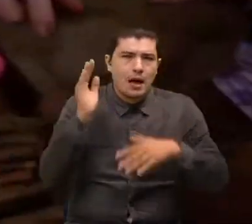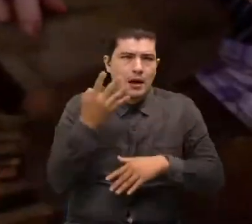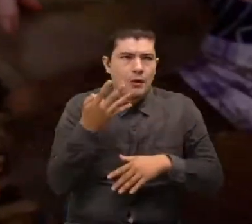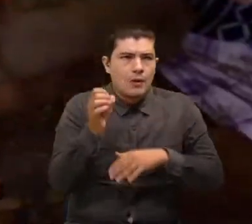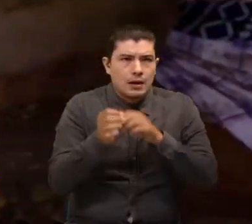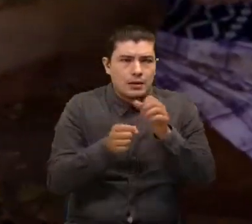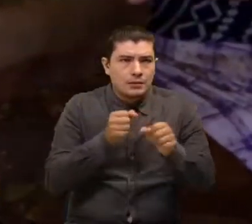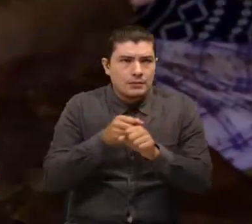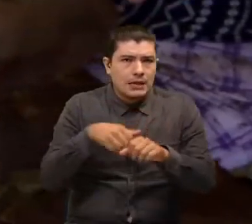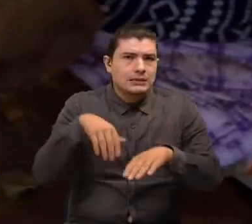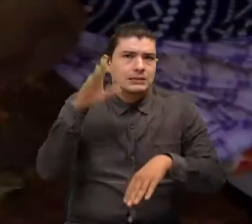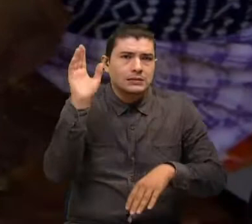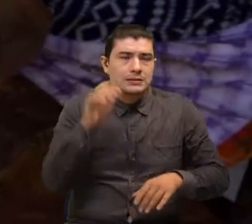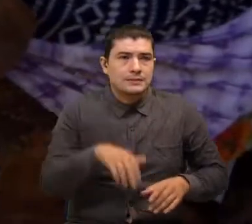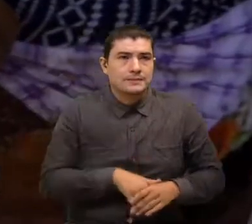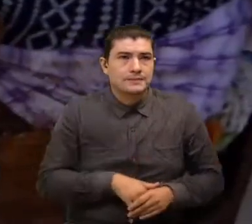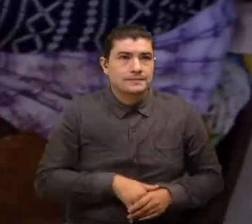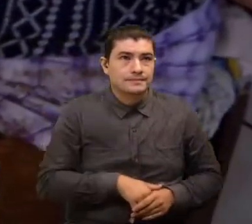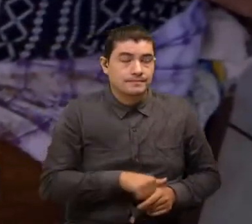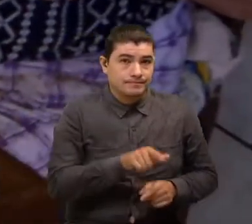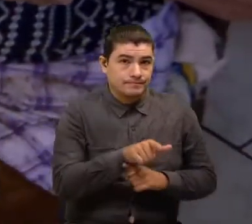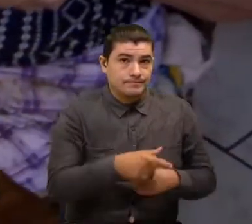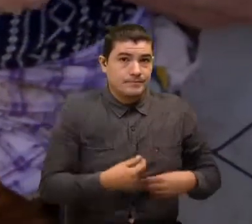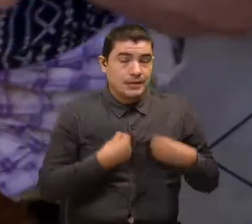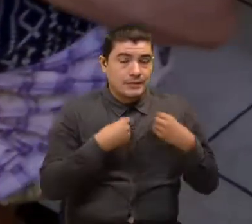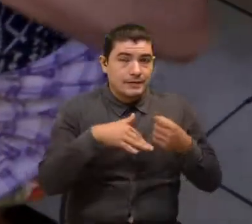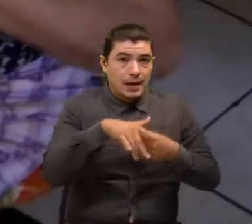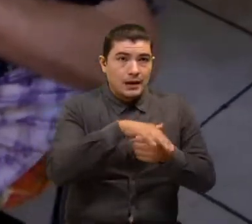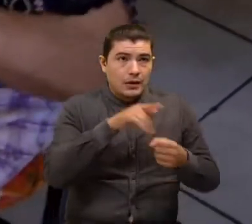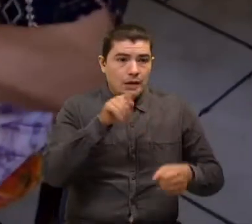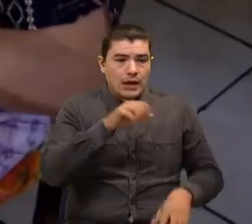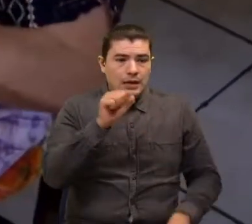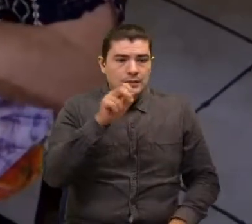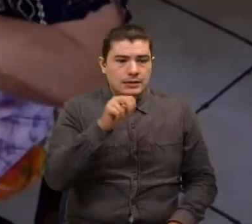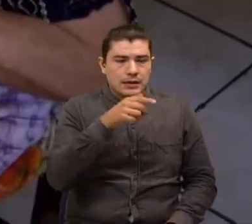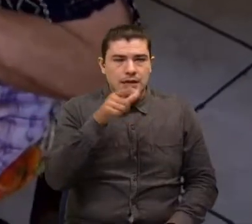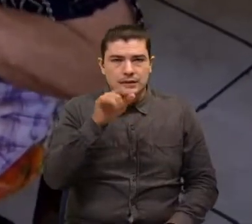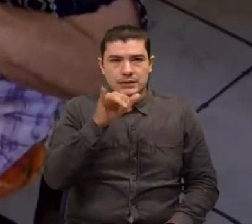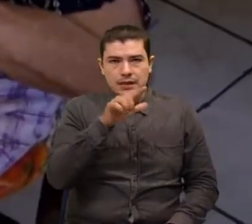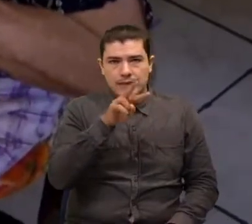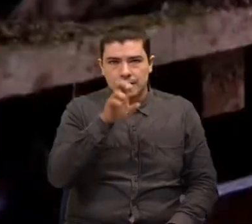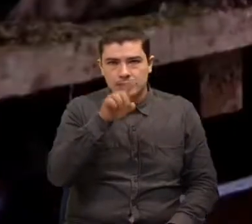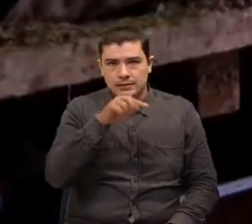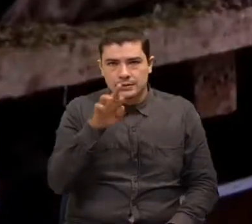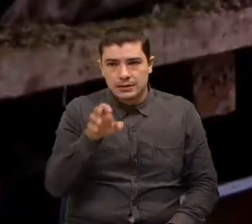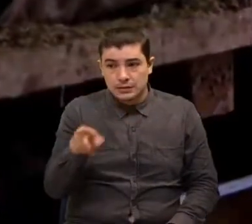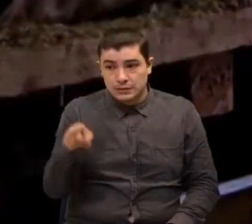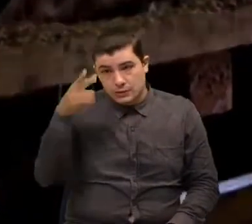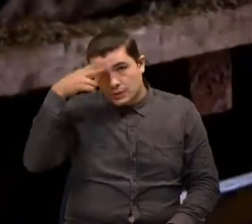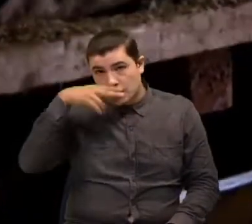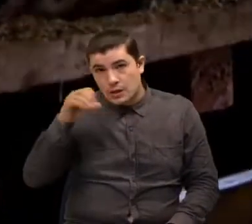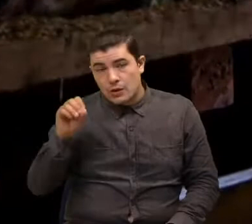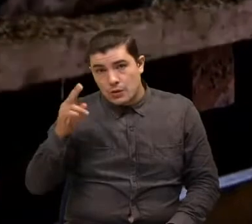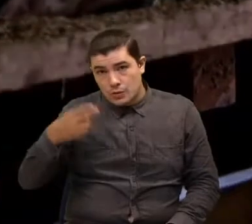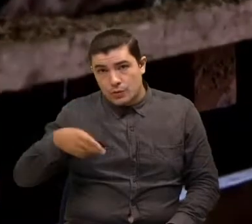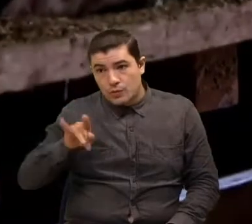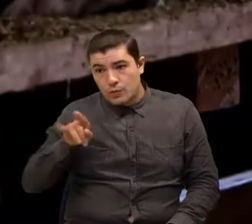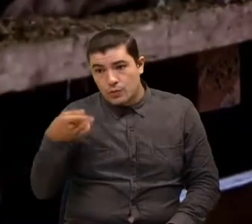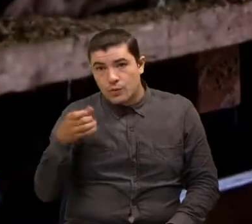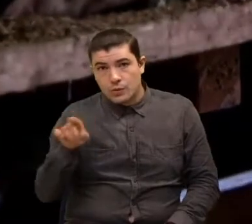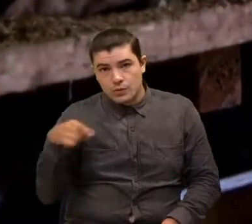más. Residente en el barrio San Silvestre, ella junto a su hijo Hugo, a quien heredó sus conocimientos sobre el proceso de la hoja de